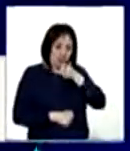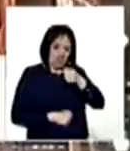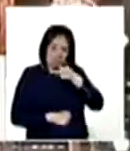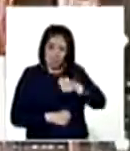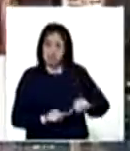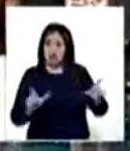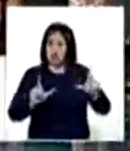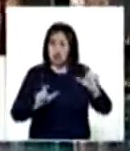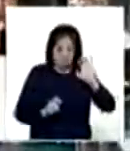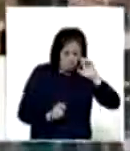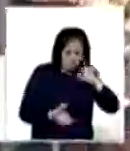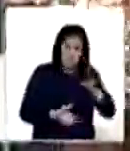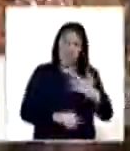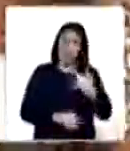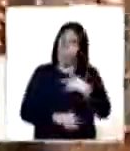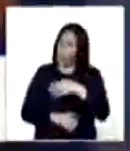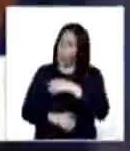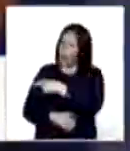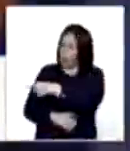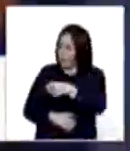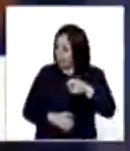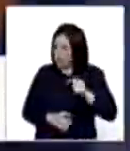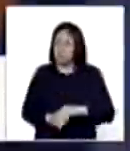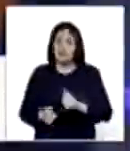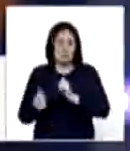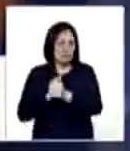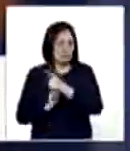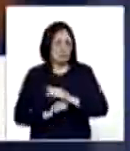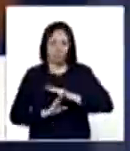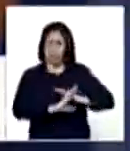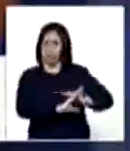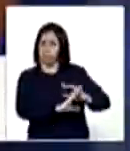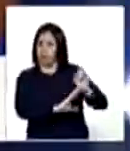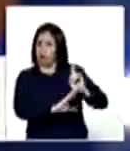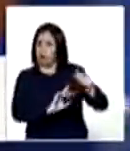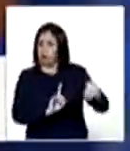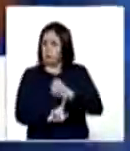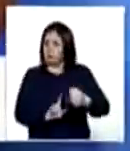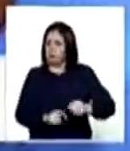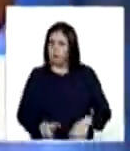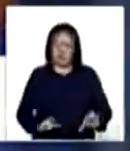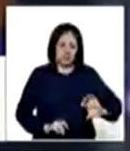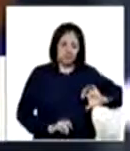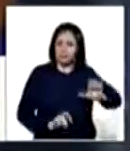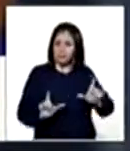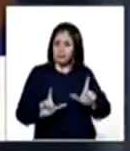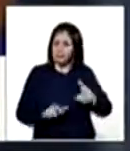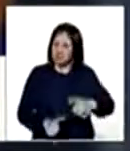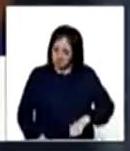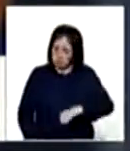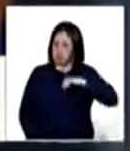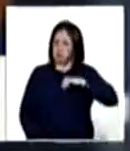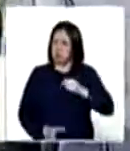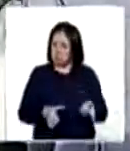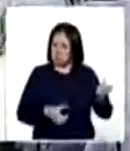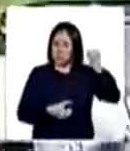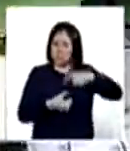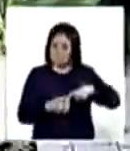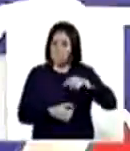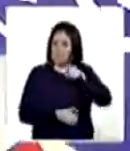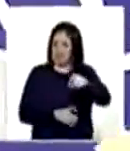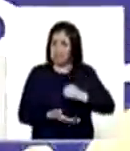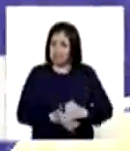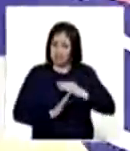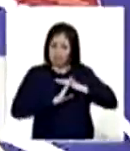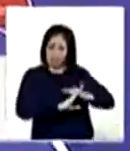internacional destacó el grito de estas concursantes en contra de la violencia y en Latina estamos orgullosos de formar parte de esta